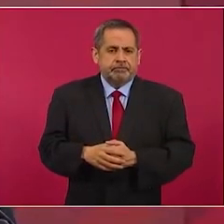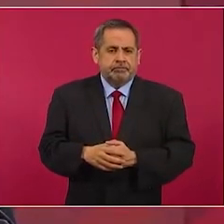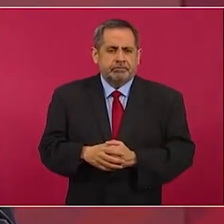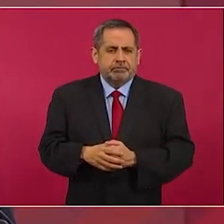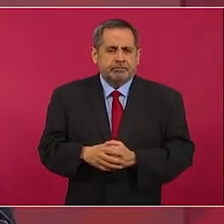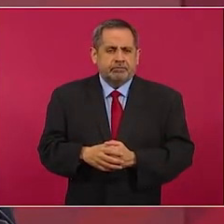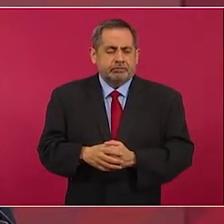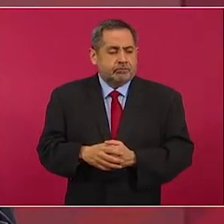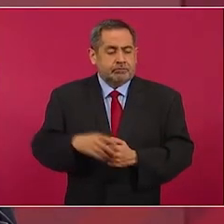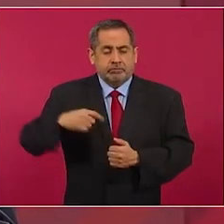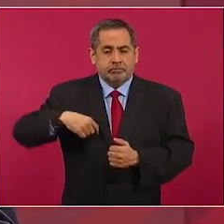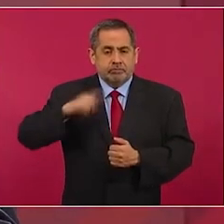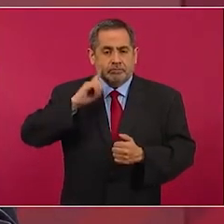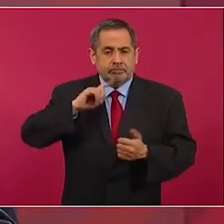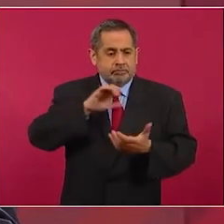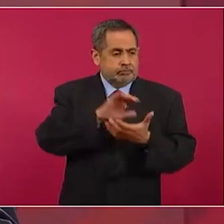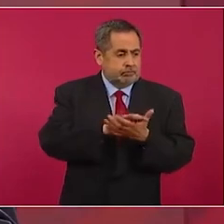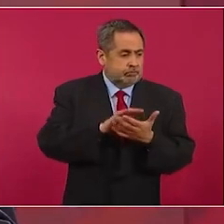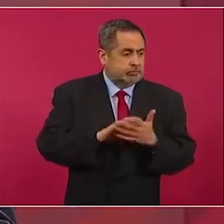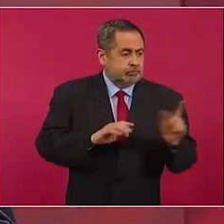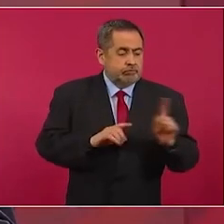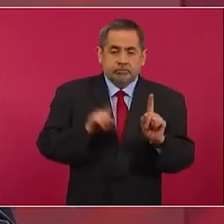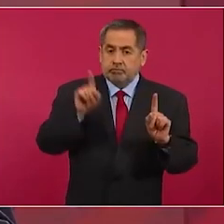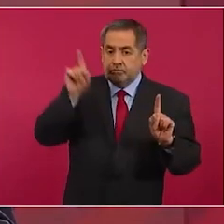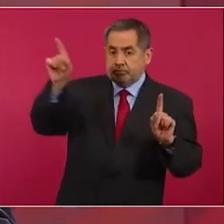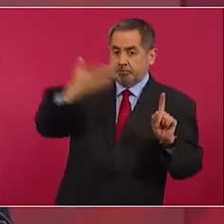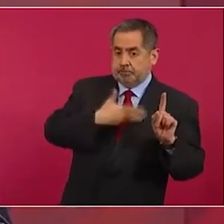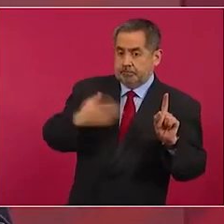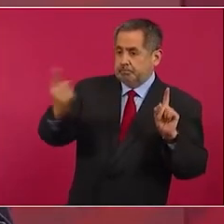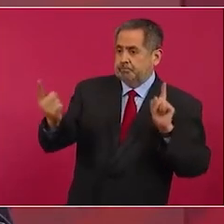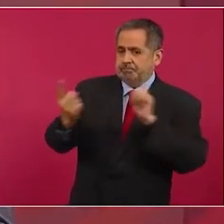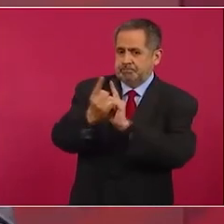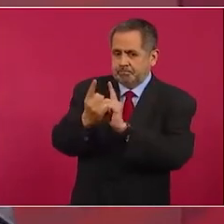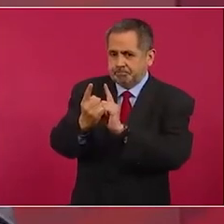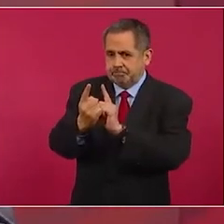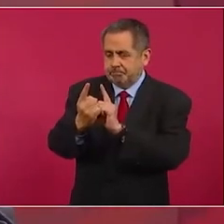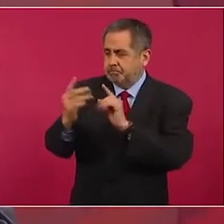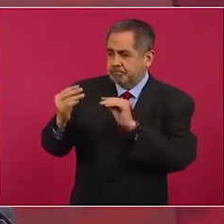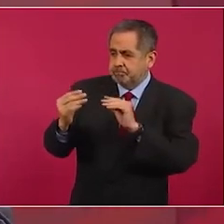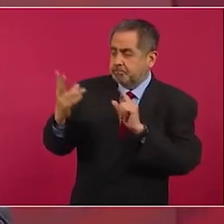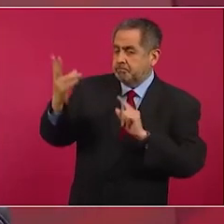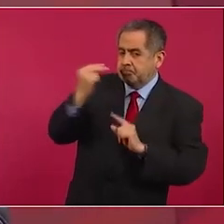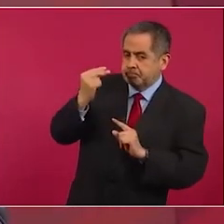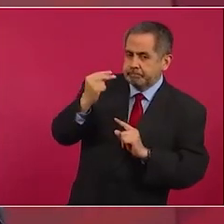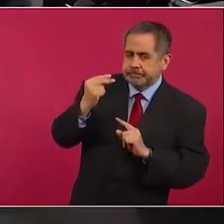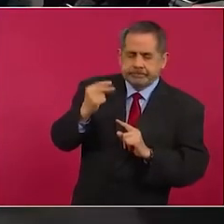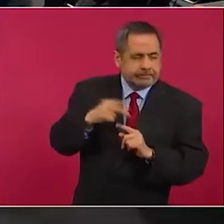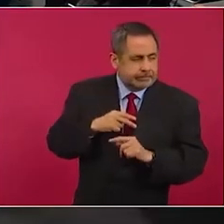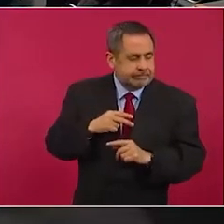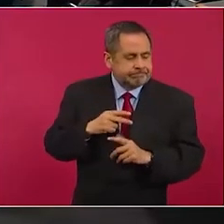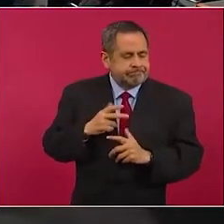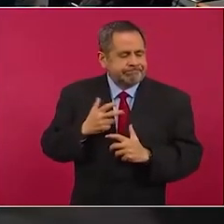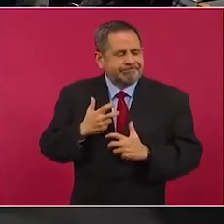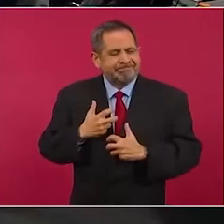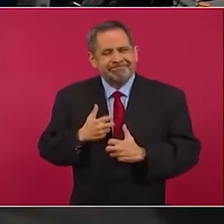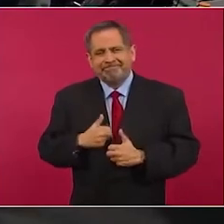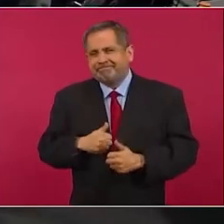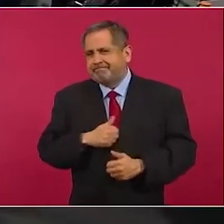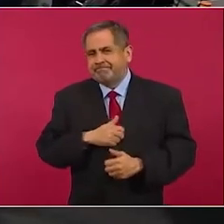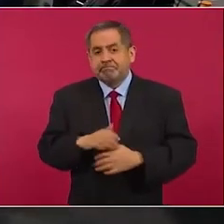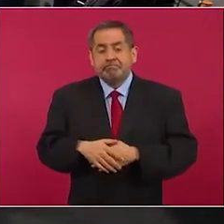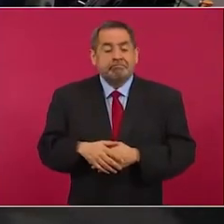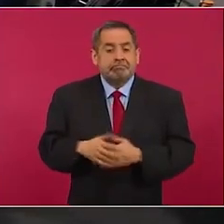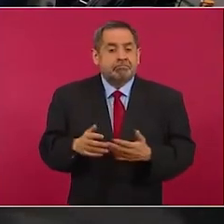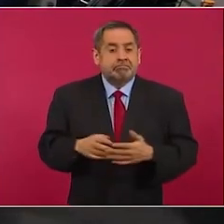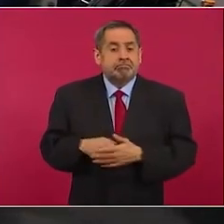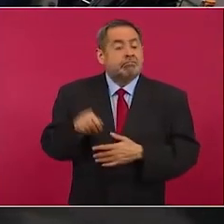sostuvo Beatriz con el presidente, porque me platica que pues él no